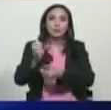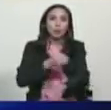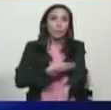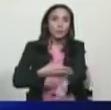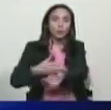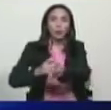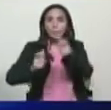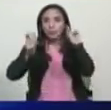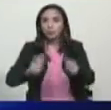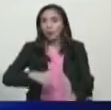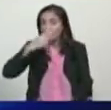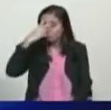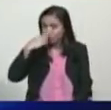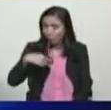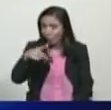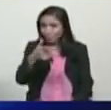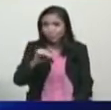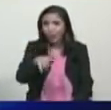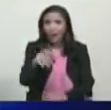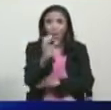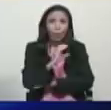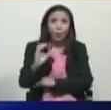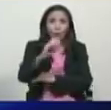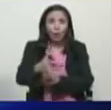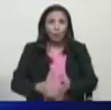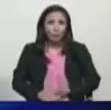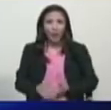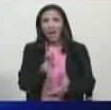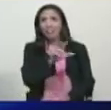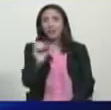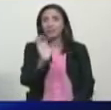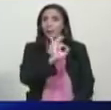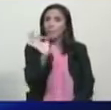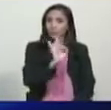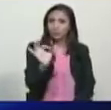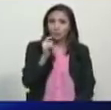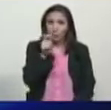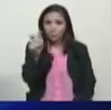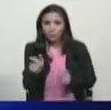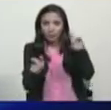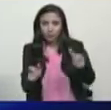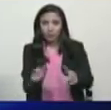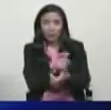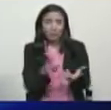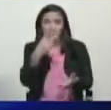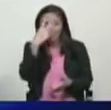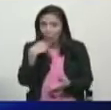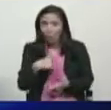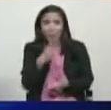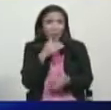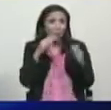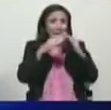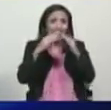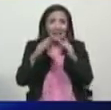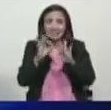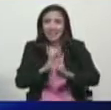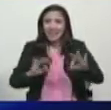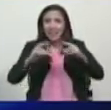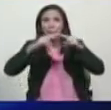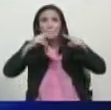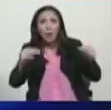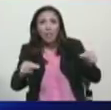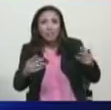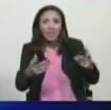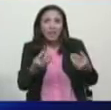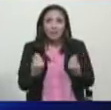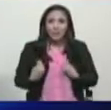de pobres que hay en Colombia, al 30% de personas que viven en la miseria en Colombia? Vienen con un cuento, con un